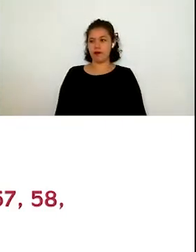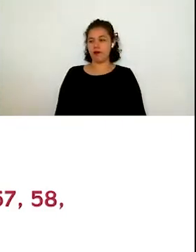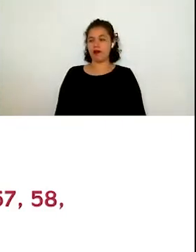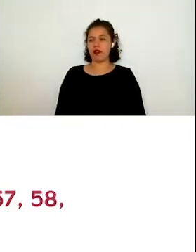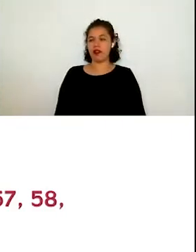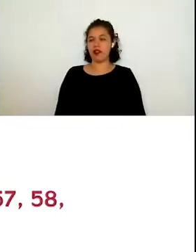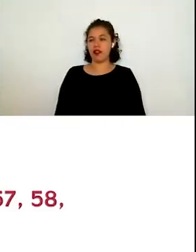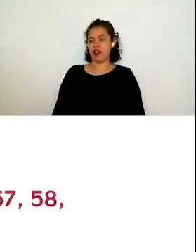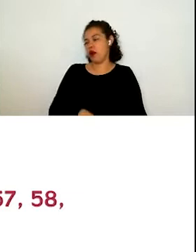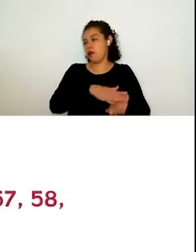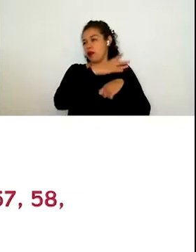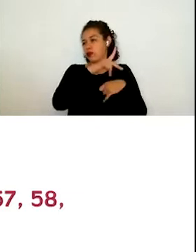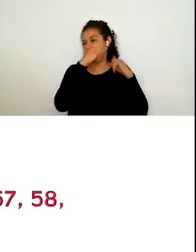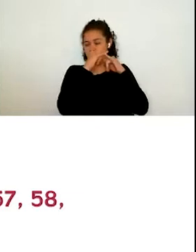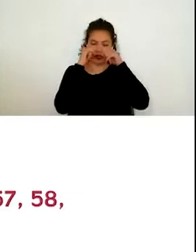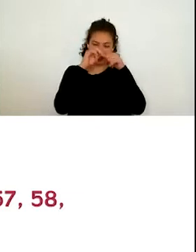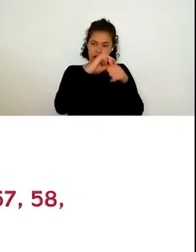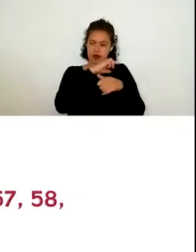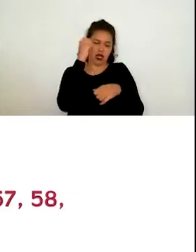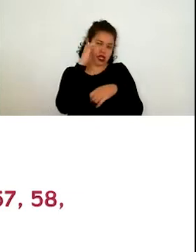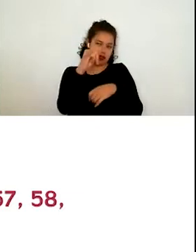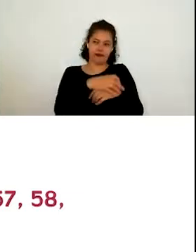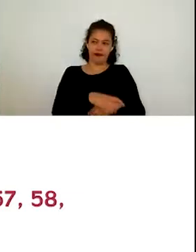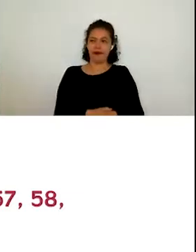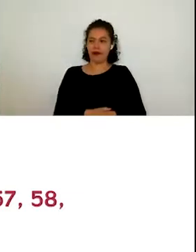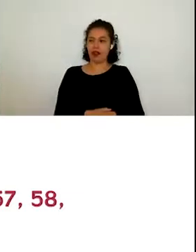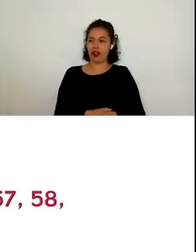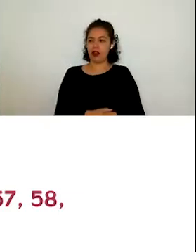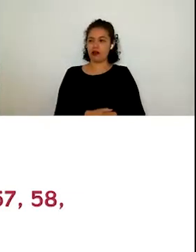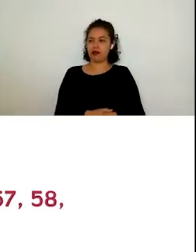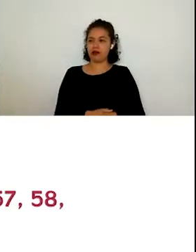las instituciones de asistencia privada. También